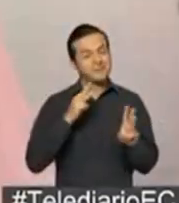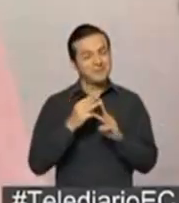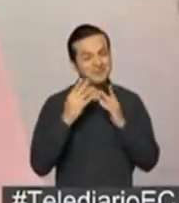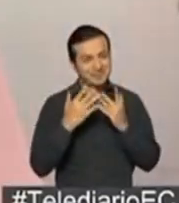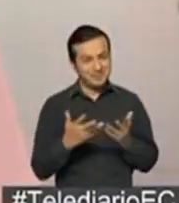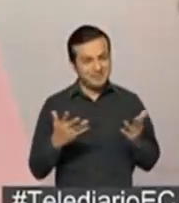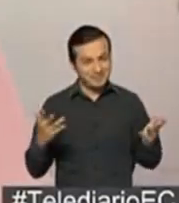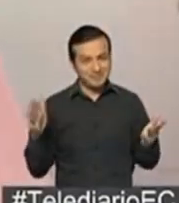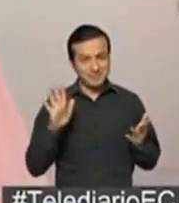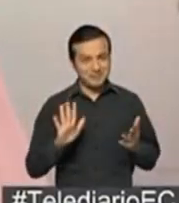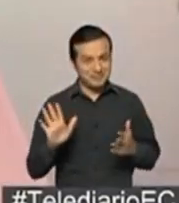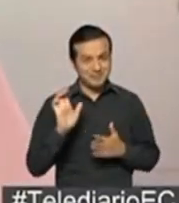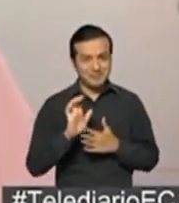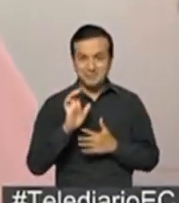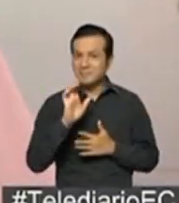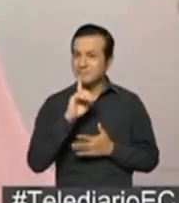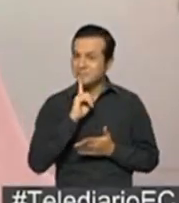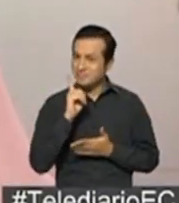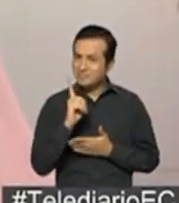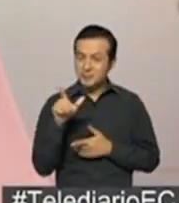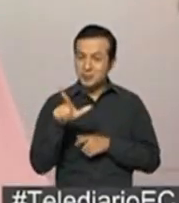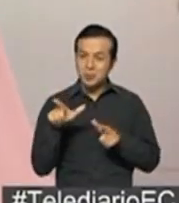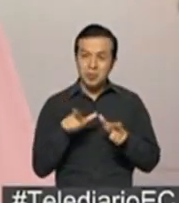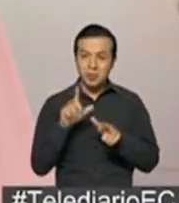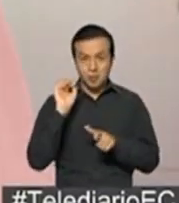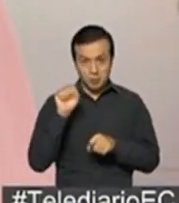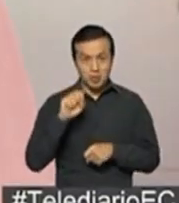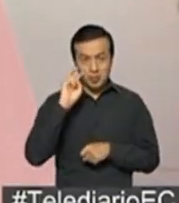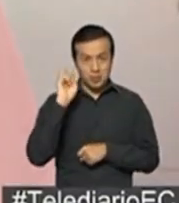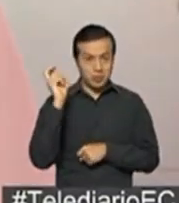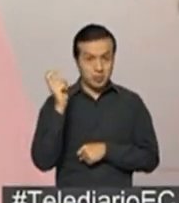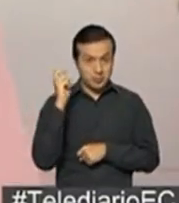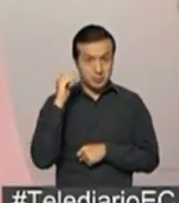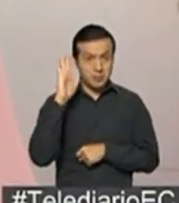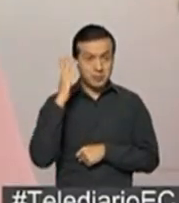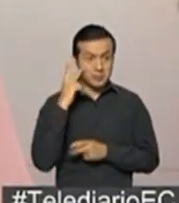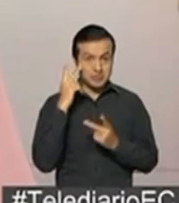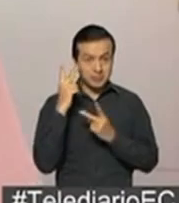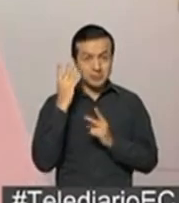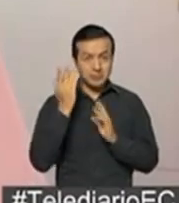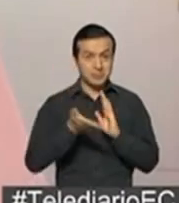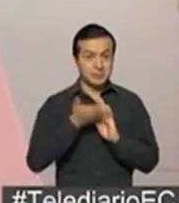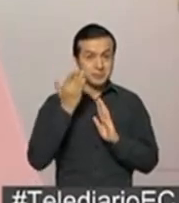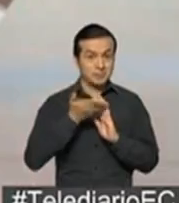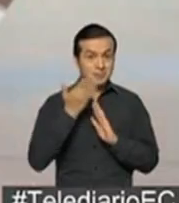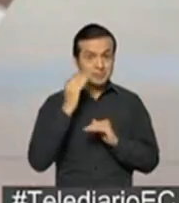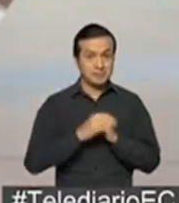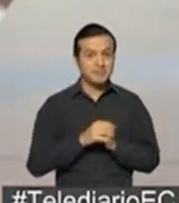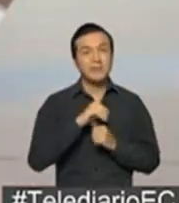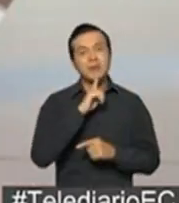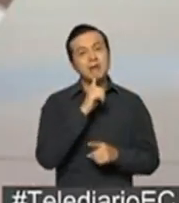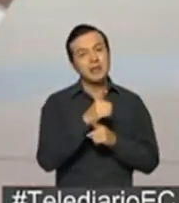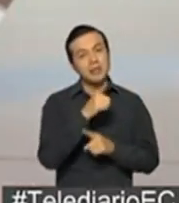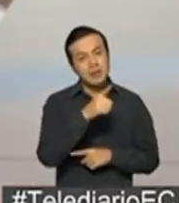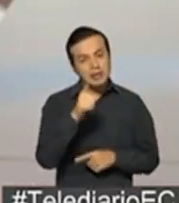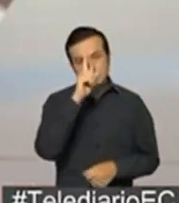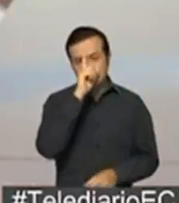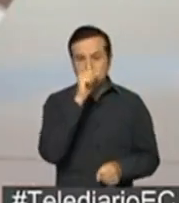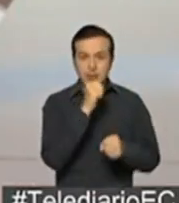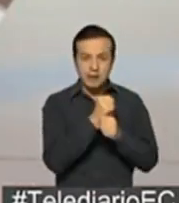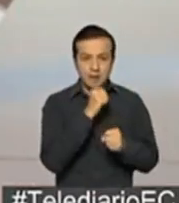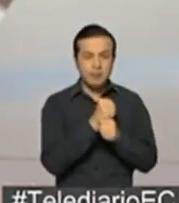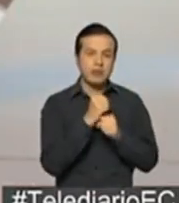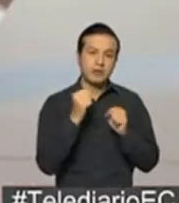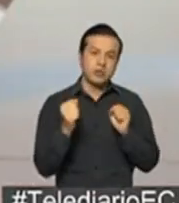es lo que tiene Ecuador y por qué es un destino turístico que puede seguir en crecimiento. Ese es el trabajo que hemos hecho todo el año,